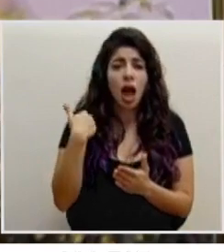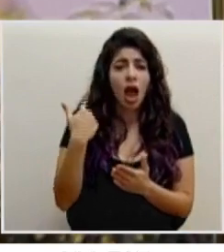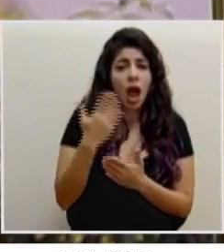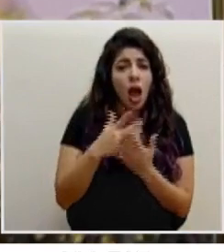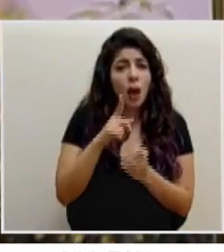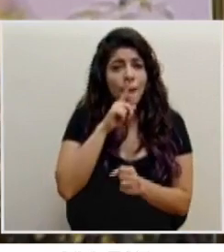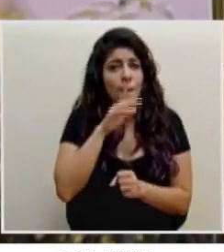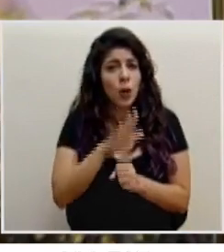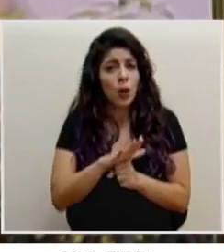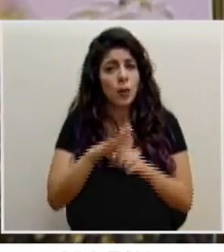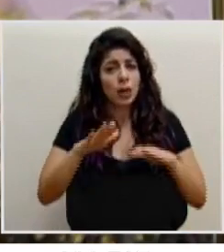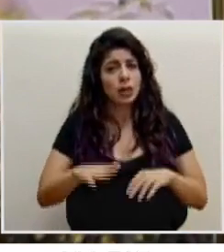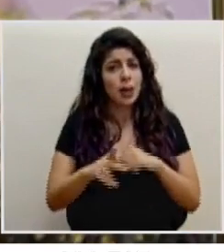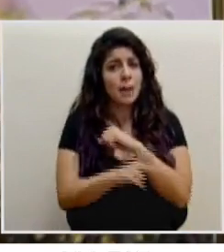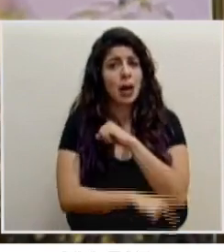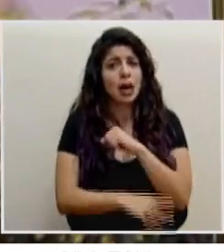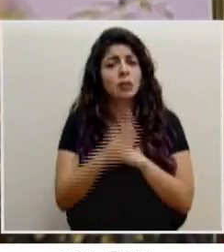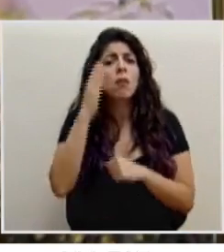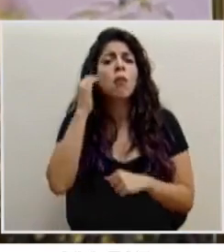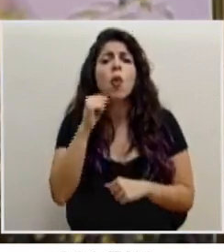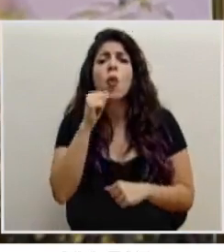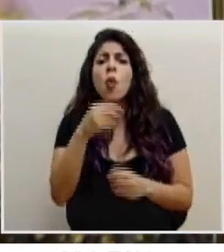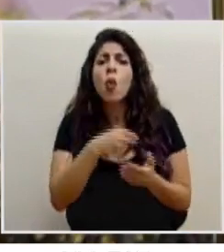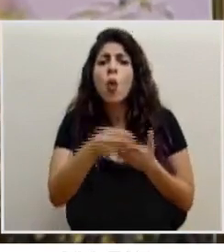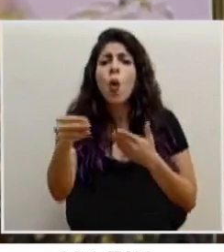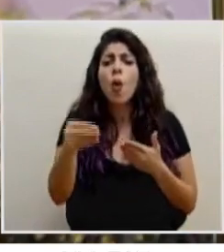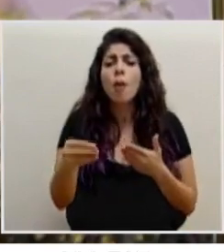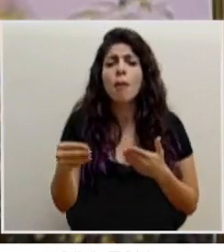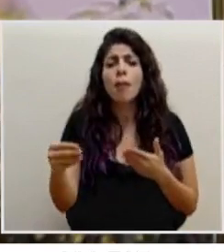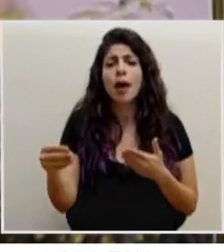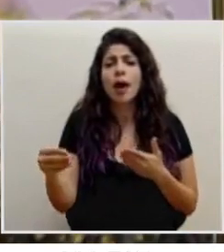compromiso de parte del país en no comprar o gestionar